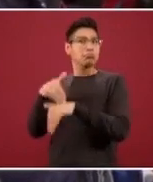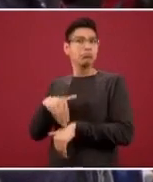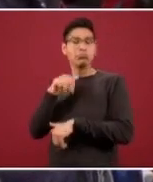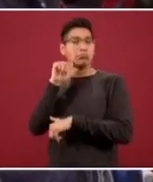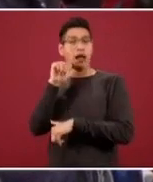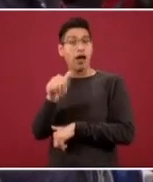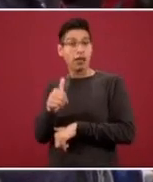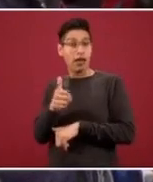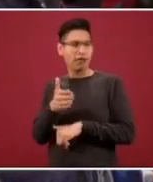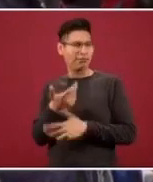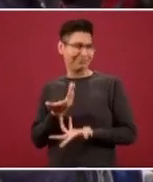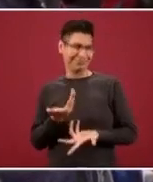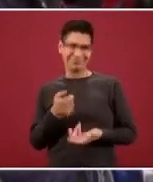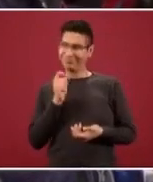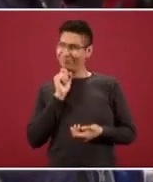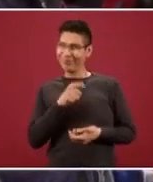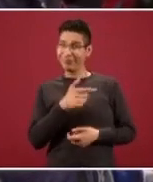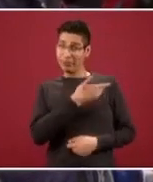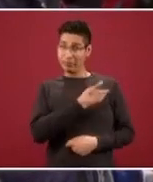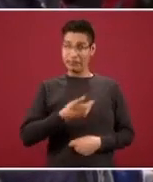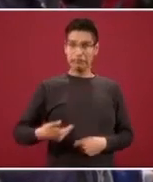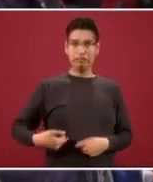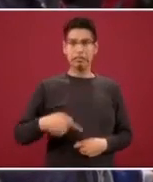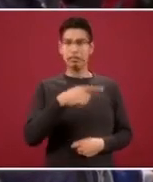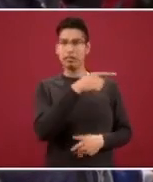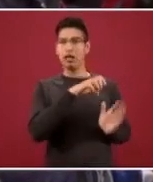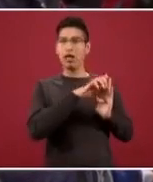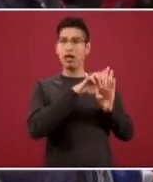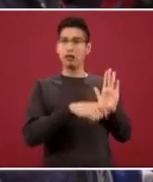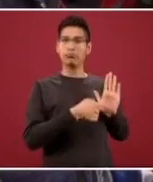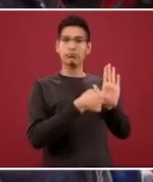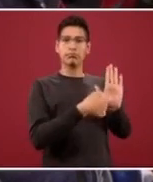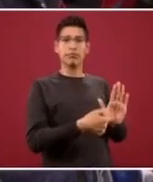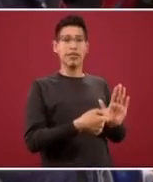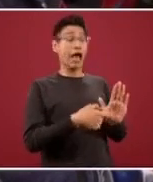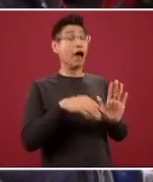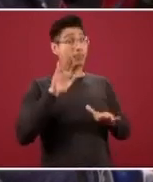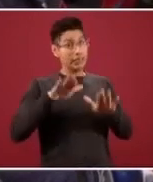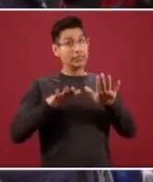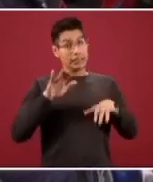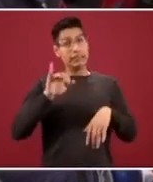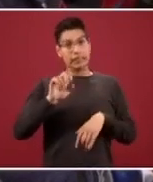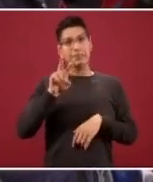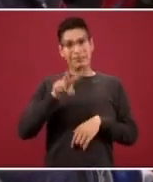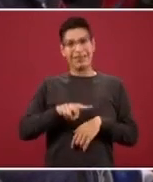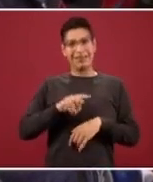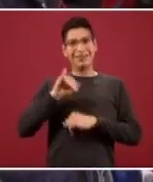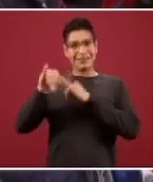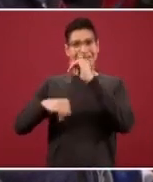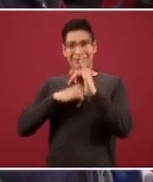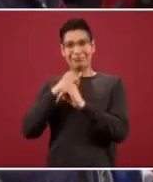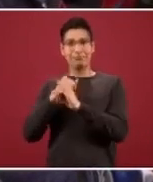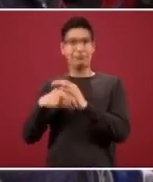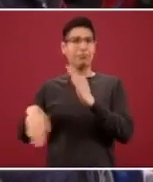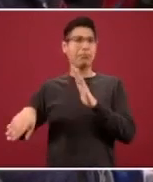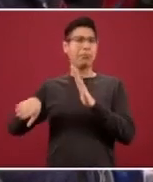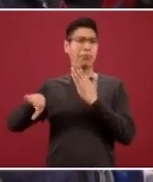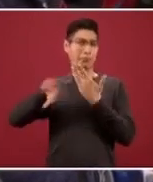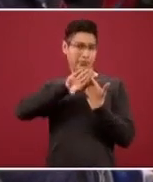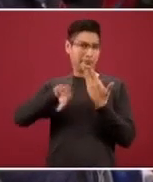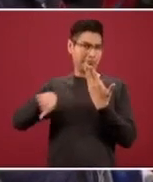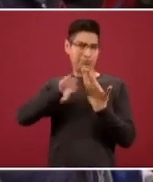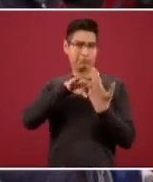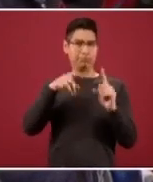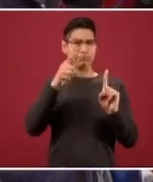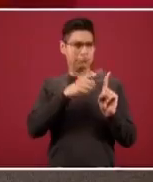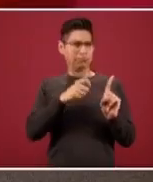el ejemplo que da el presidente y que pues ya justamente se ha prestado a muchas críticas a nivel internacional? Y por otra parte también